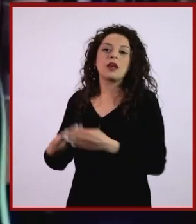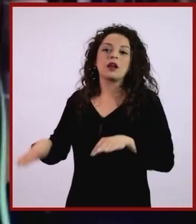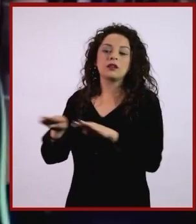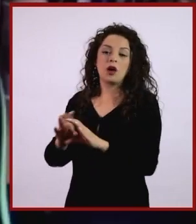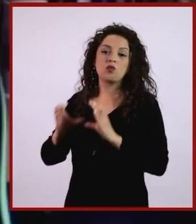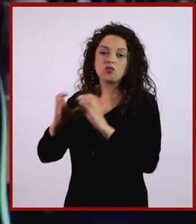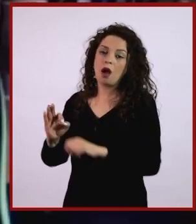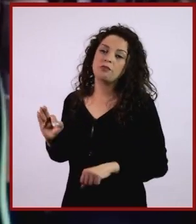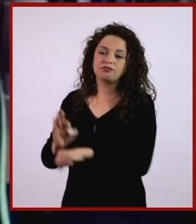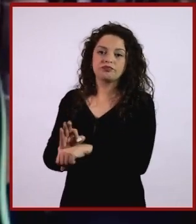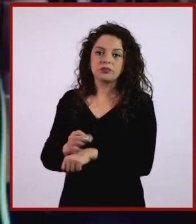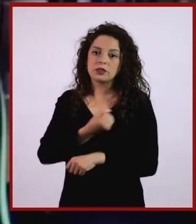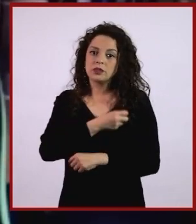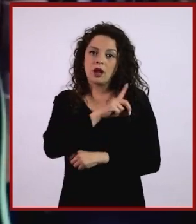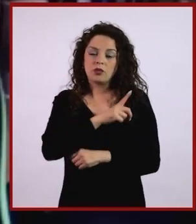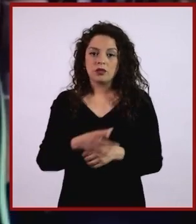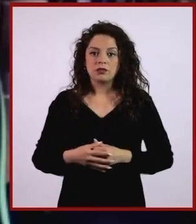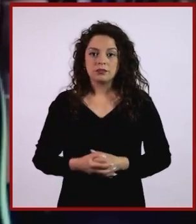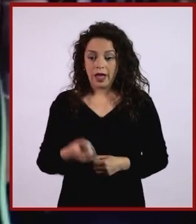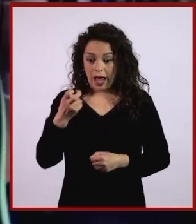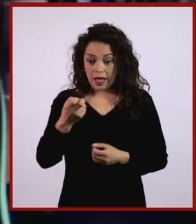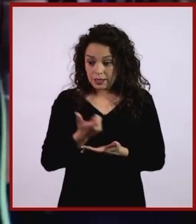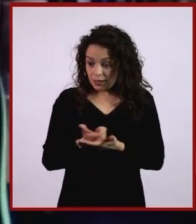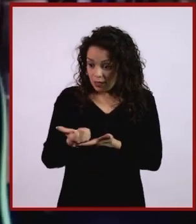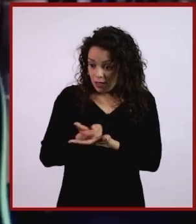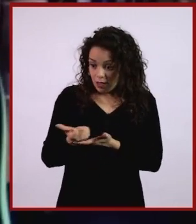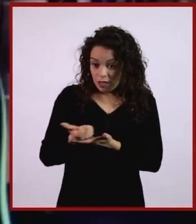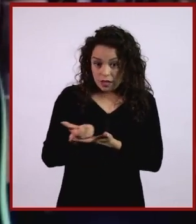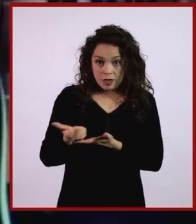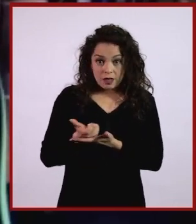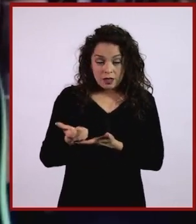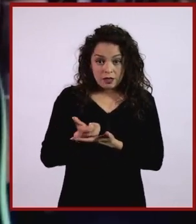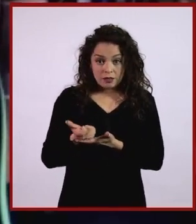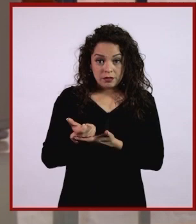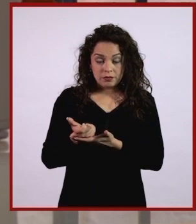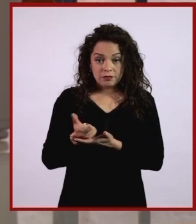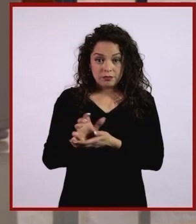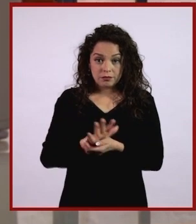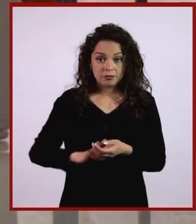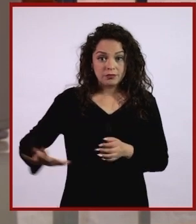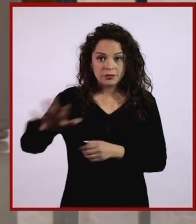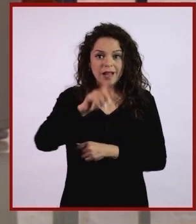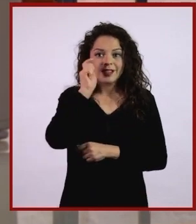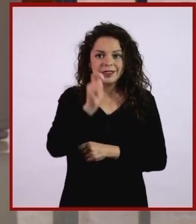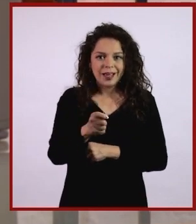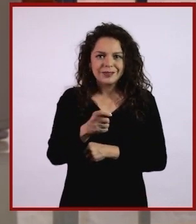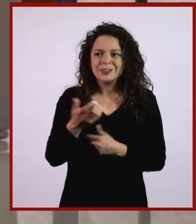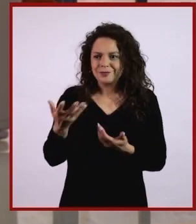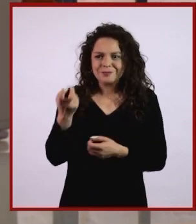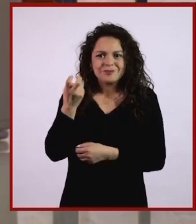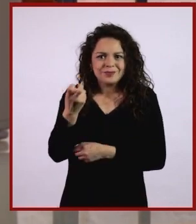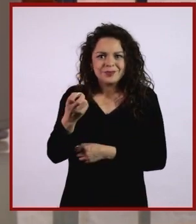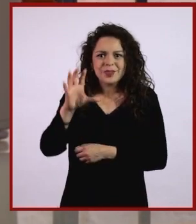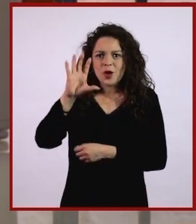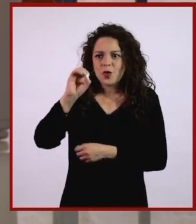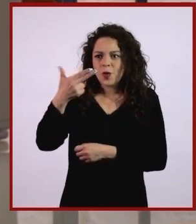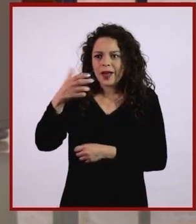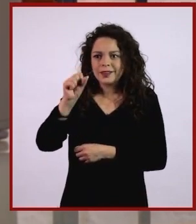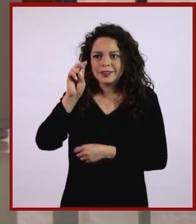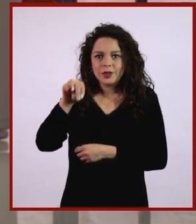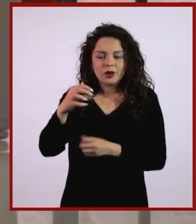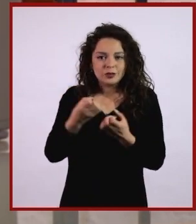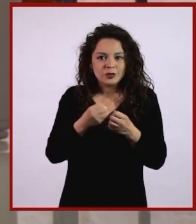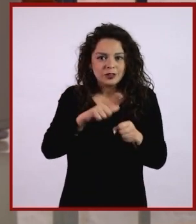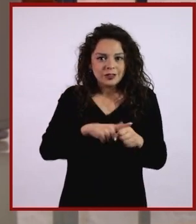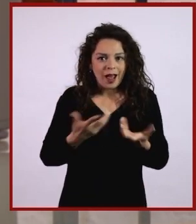quedar en casa y protegerse. Uh-huh. Wow. Entonces, este salario social universal lo que ha generado es cohesión social. Claro. Pues